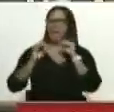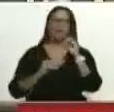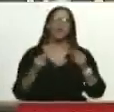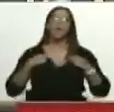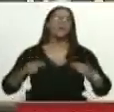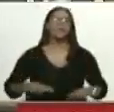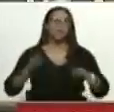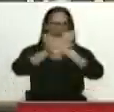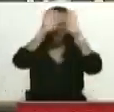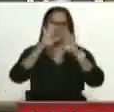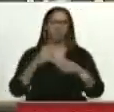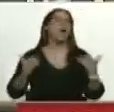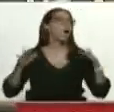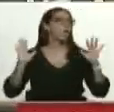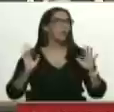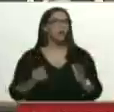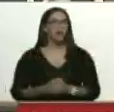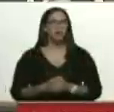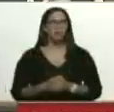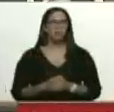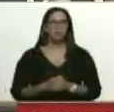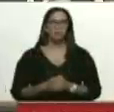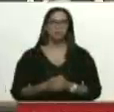humanista Carlos Andrés Pérez. Naguara.